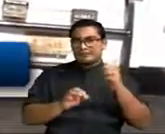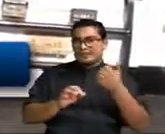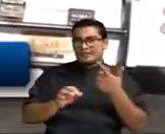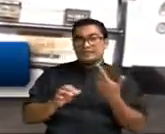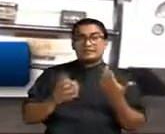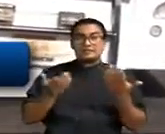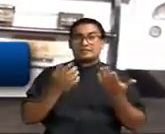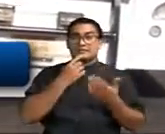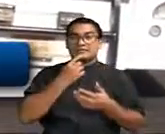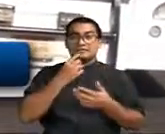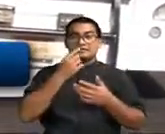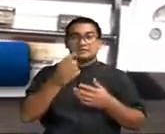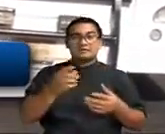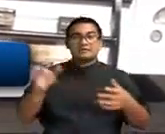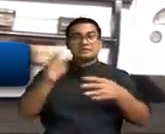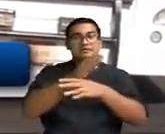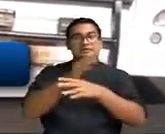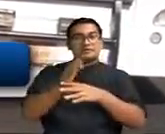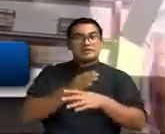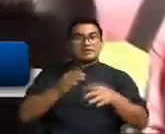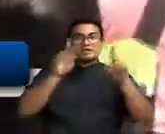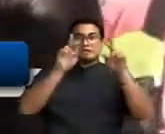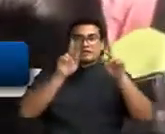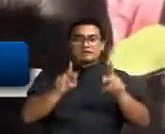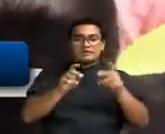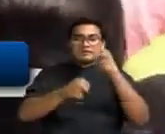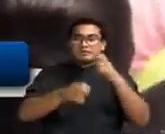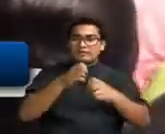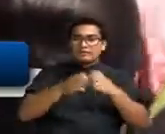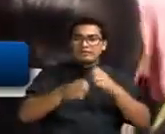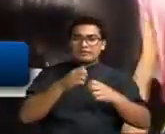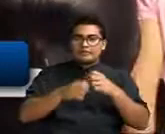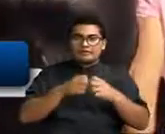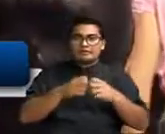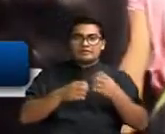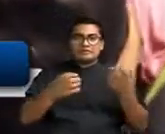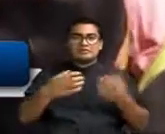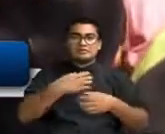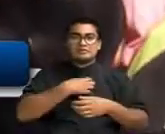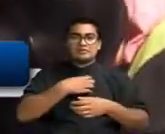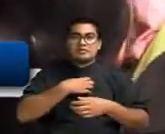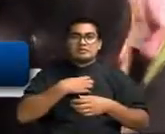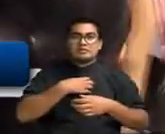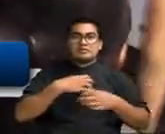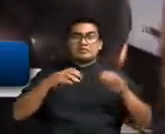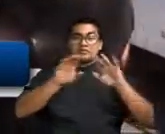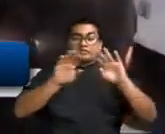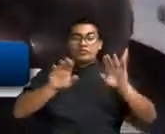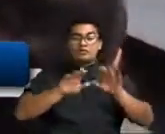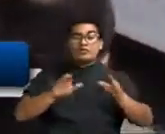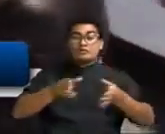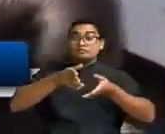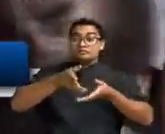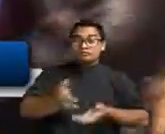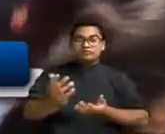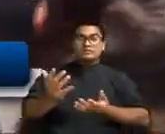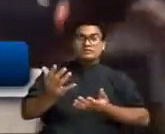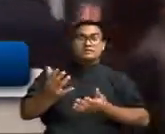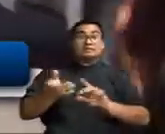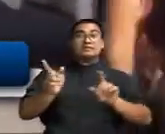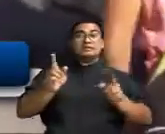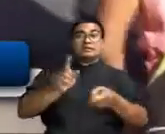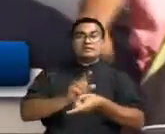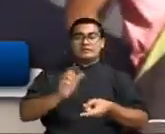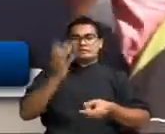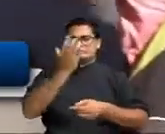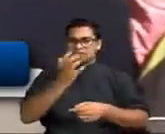incluido lo que son ciclotimia, trastorno inespecífico, la depresión posparto en las mujeres, la psicosis posparto, otras y